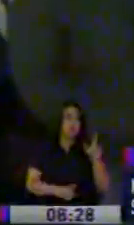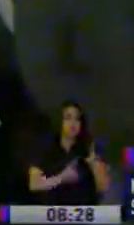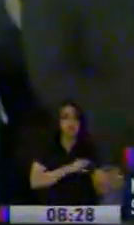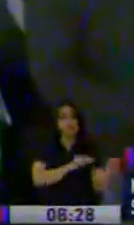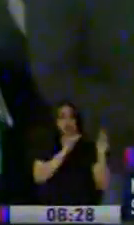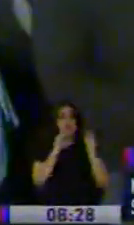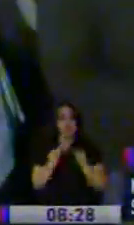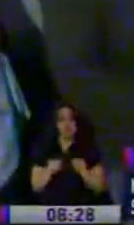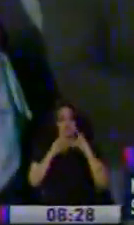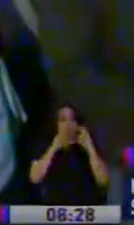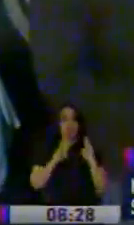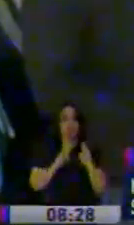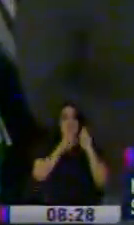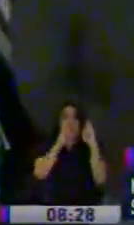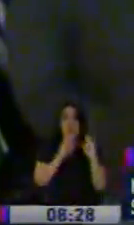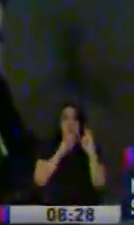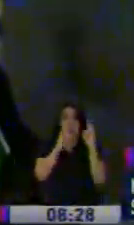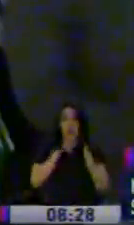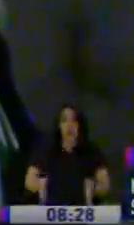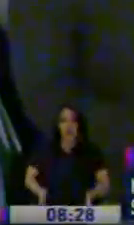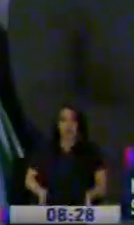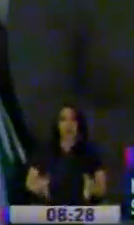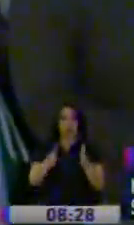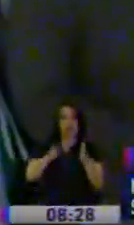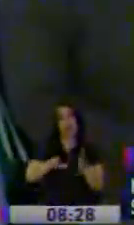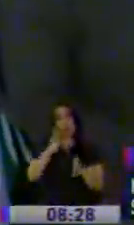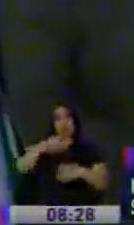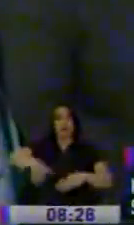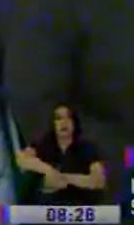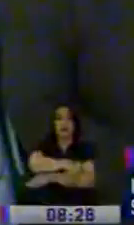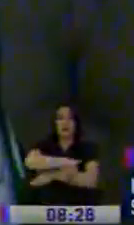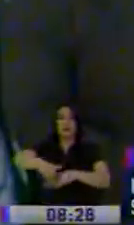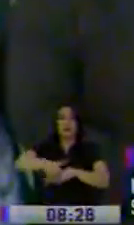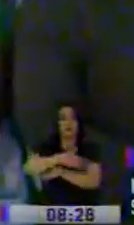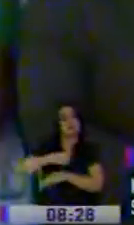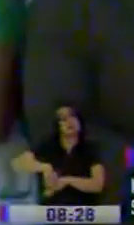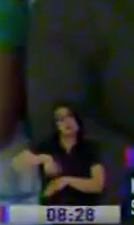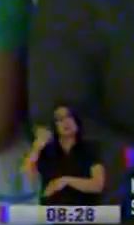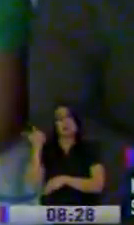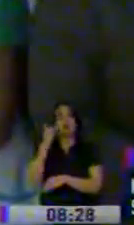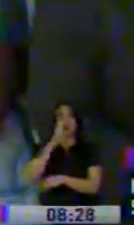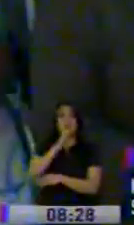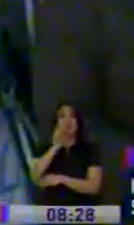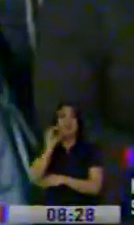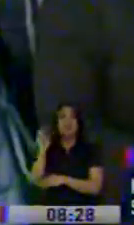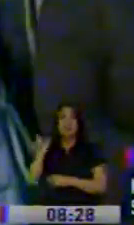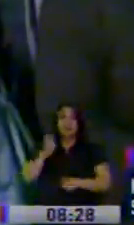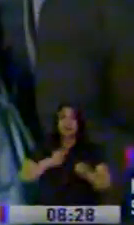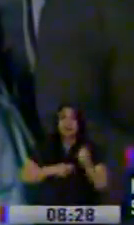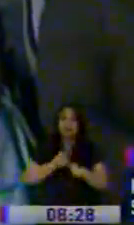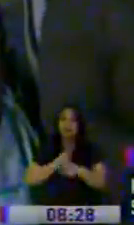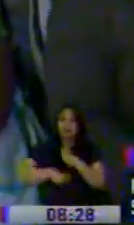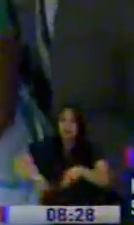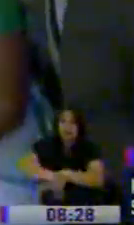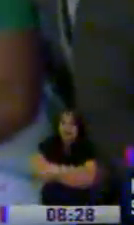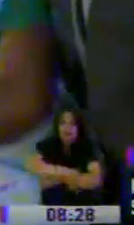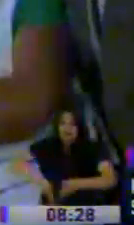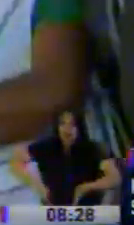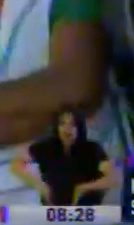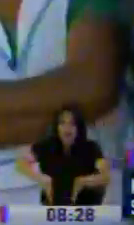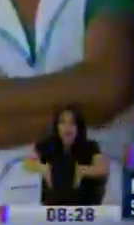Pampa en carpas y otros fueron a la calle. La mayoría son como 300 comerciantes que están en la calle